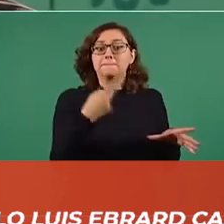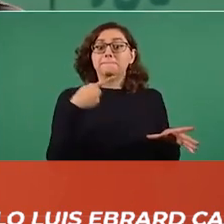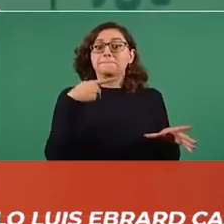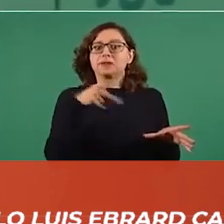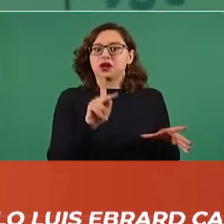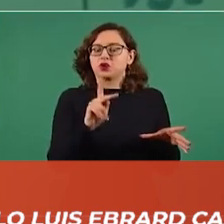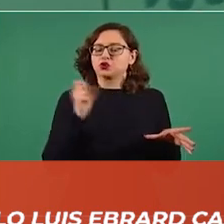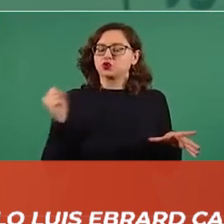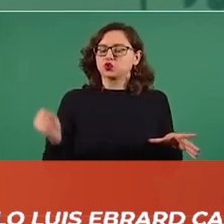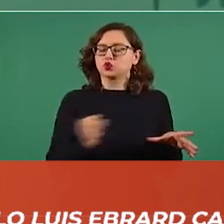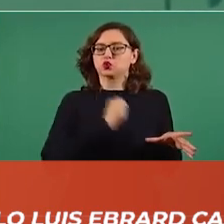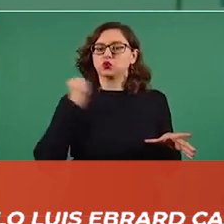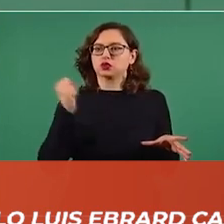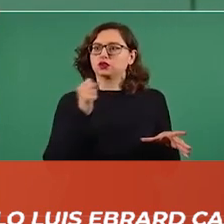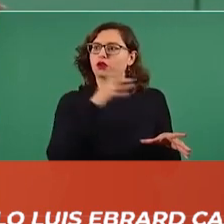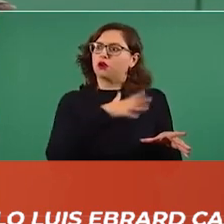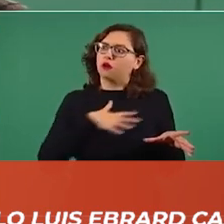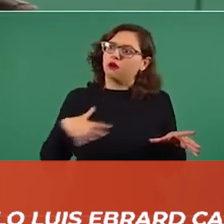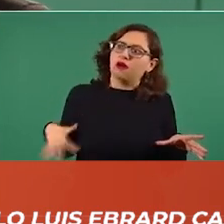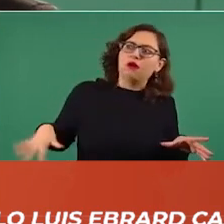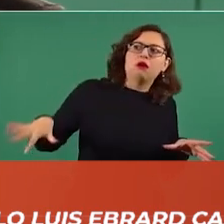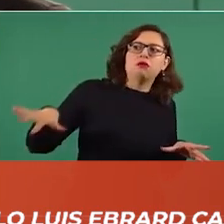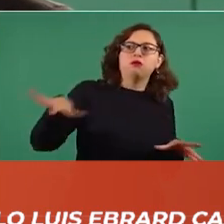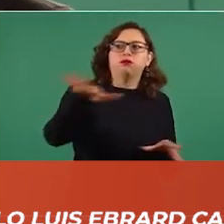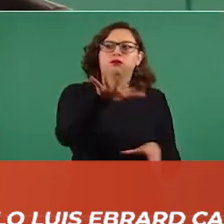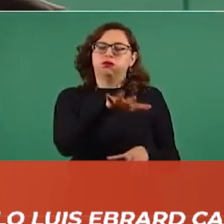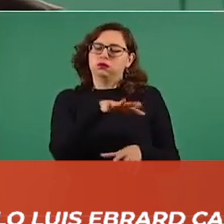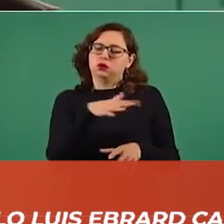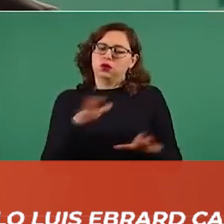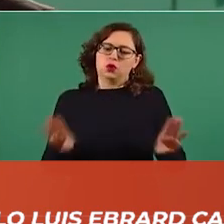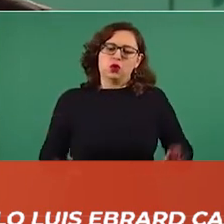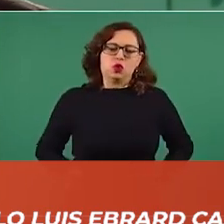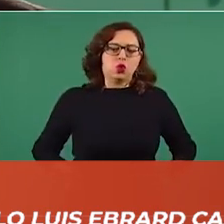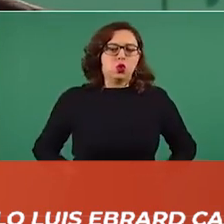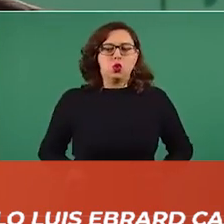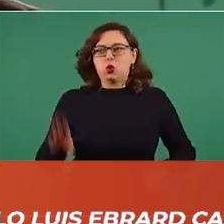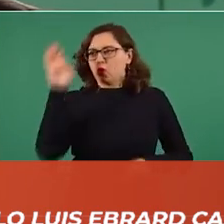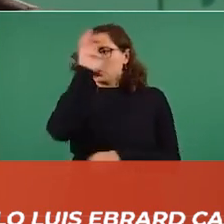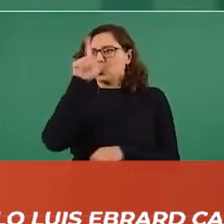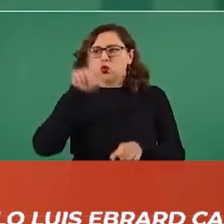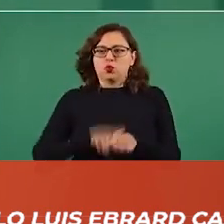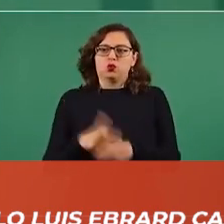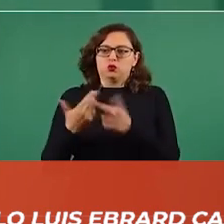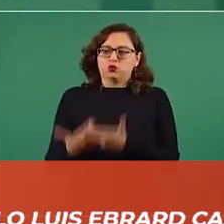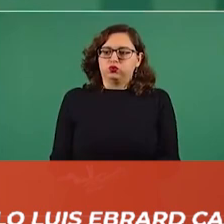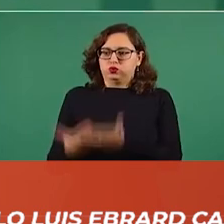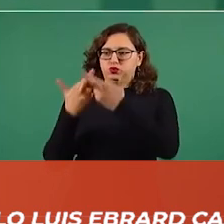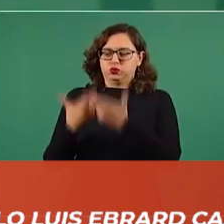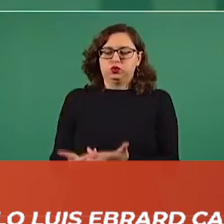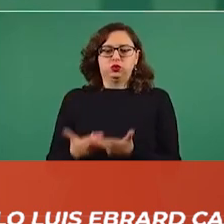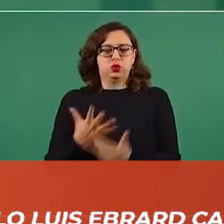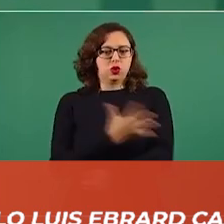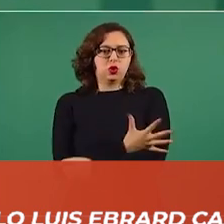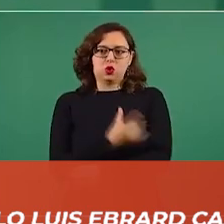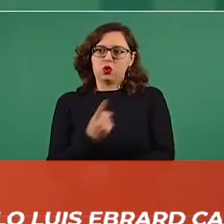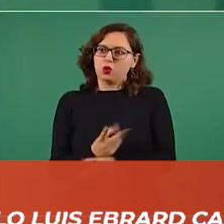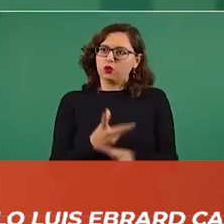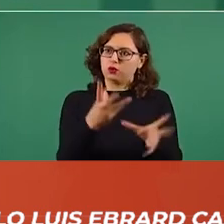destruir toda la reserva de valores culturales que hay en nuestro pueblo, la honestidad que hay en nuestro